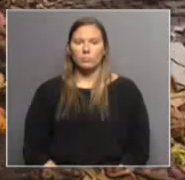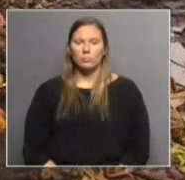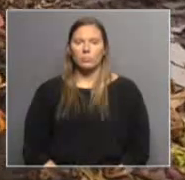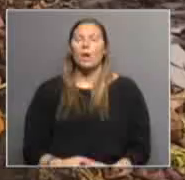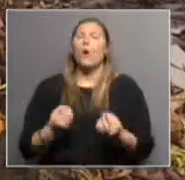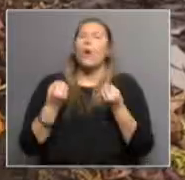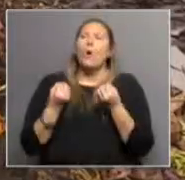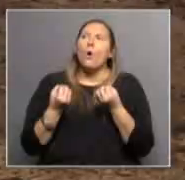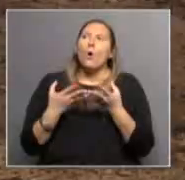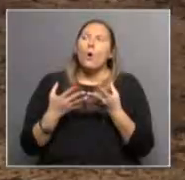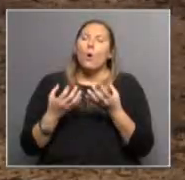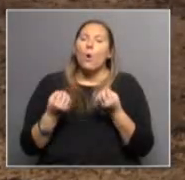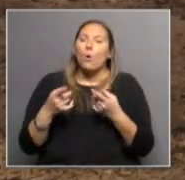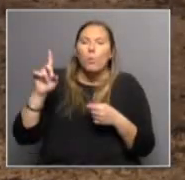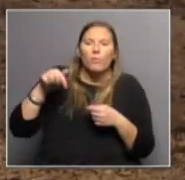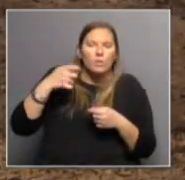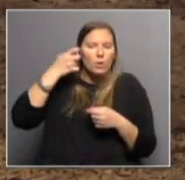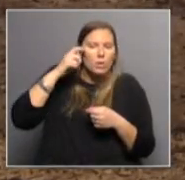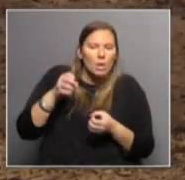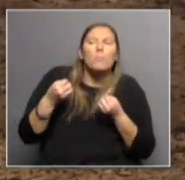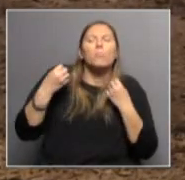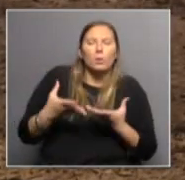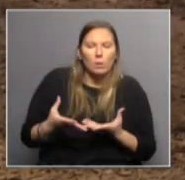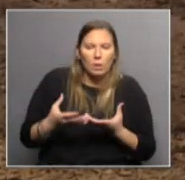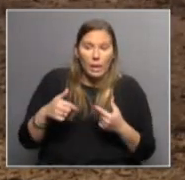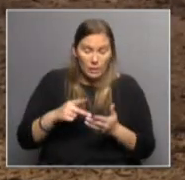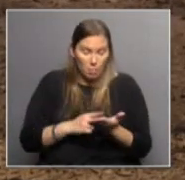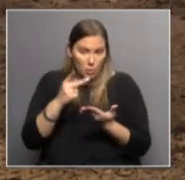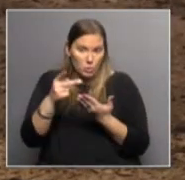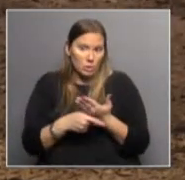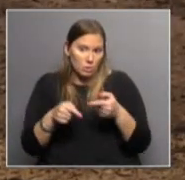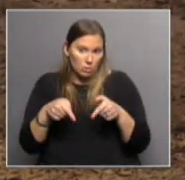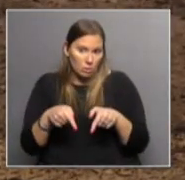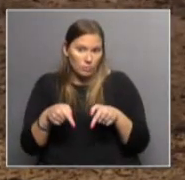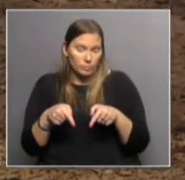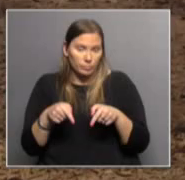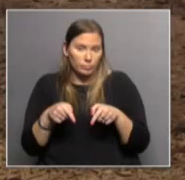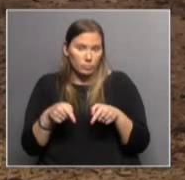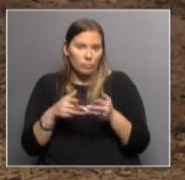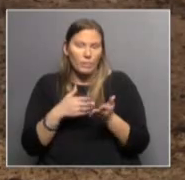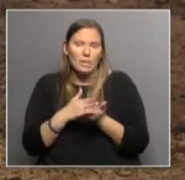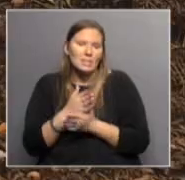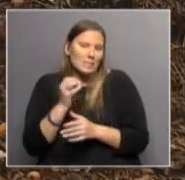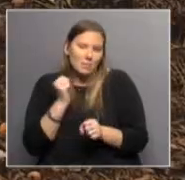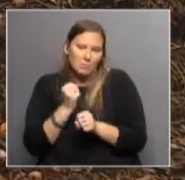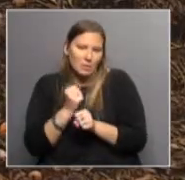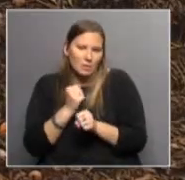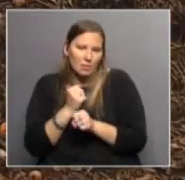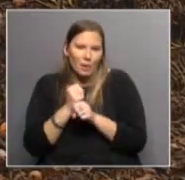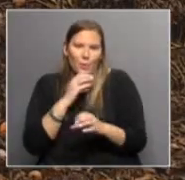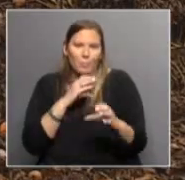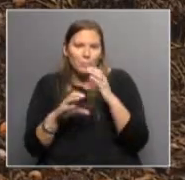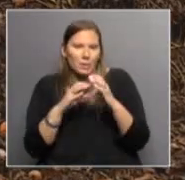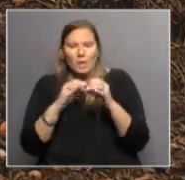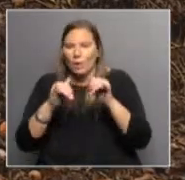¿Cómo surgió y por qué motivo? Este proyecto, en realidad, siempre trabajamos en la comunicación,